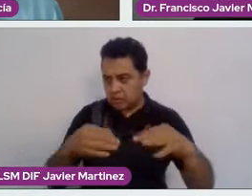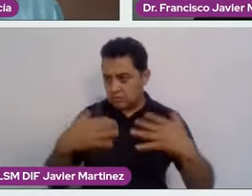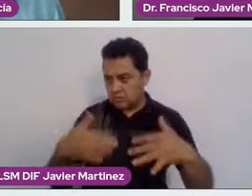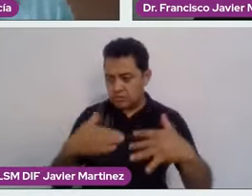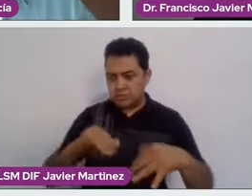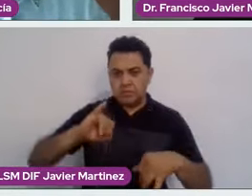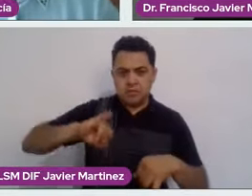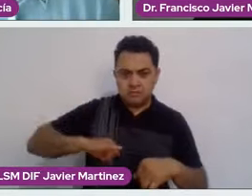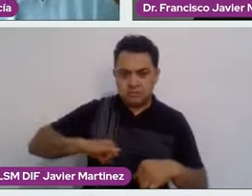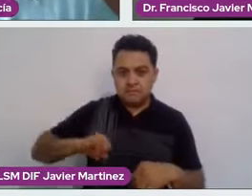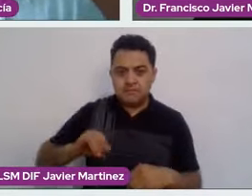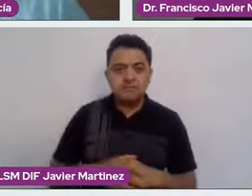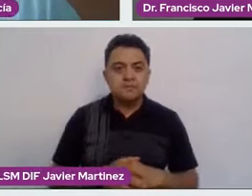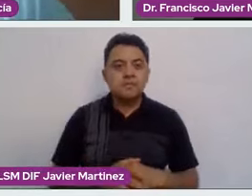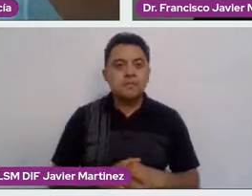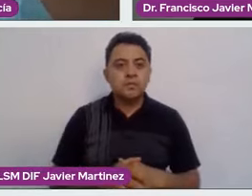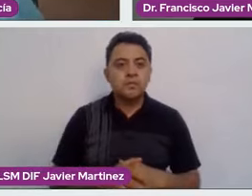debe ser,